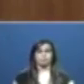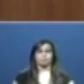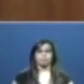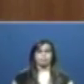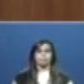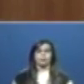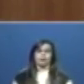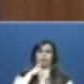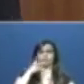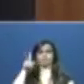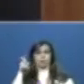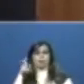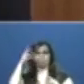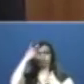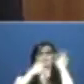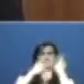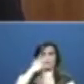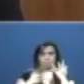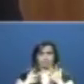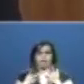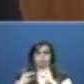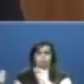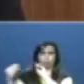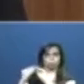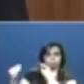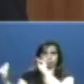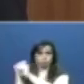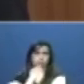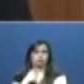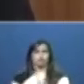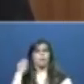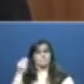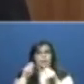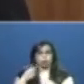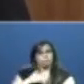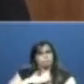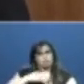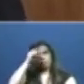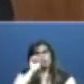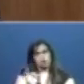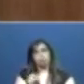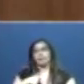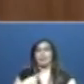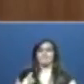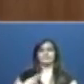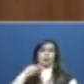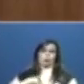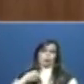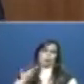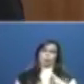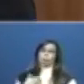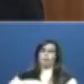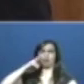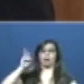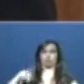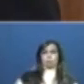diferencias y de coincidencias creo que es justo reconocer yo así lo pienso lealmente que en este momento histórico